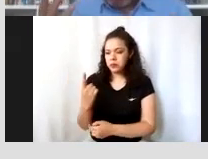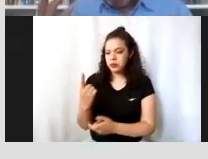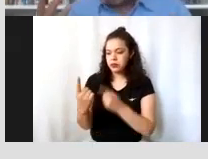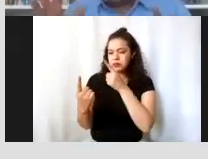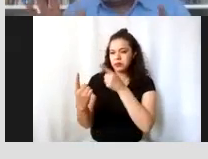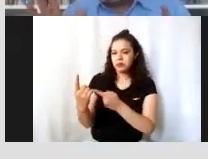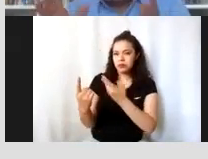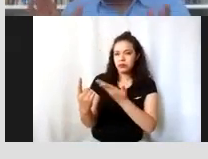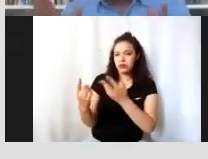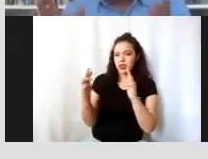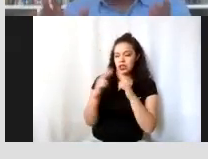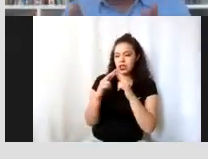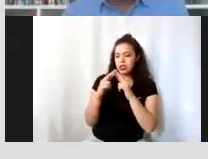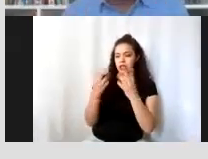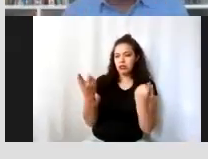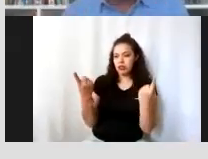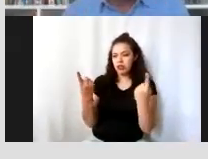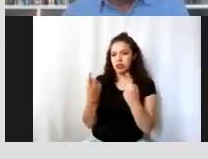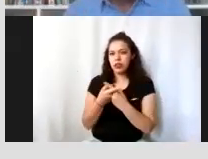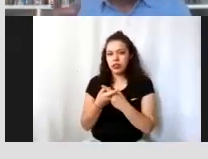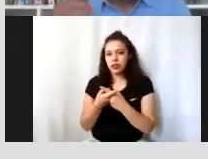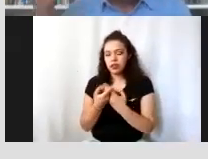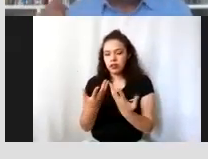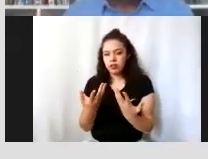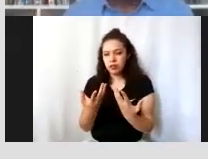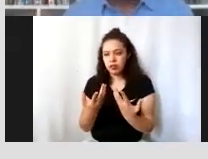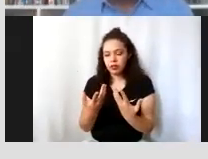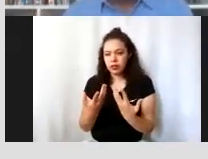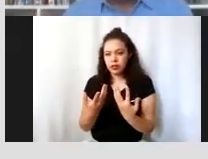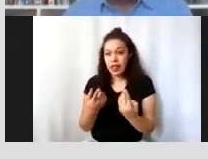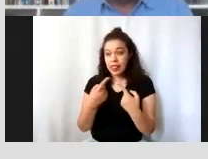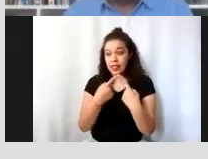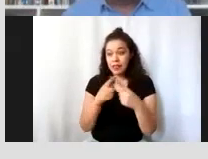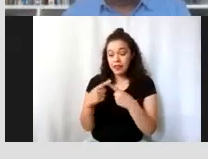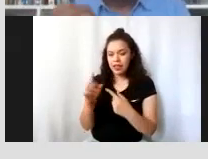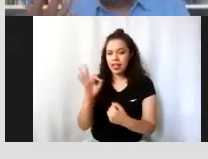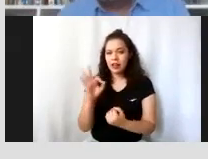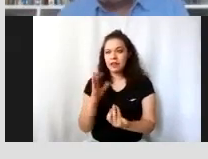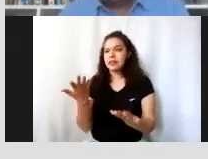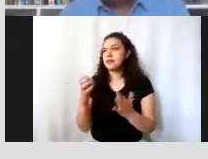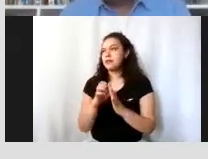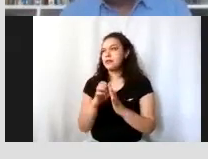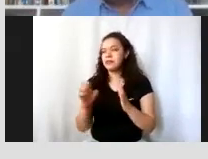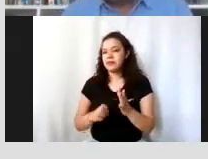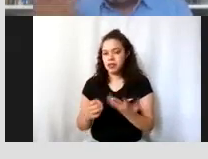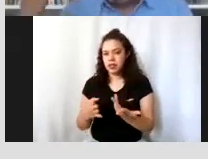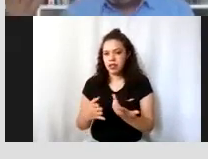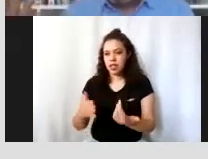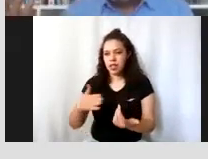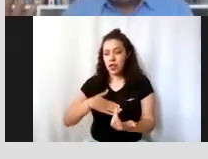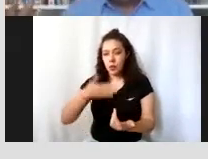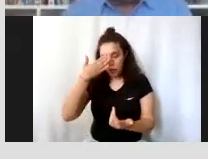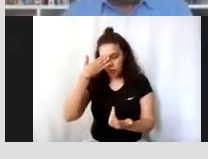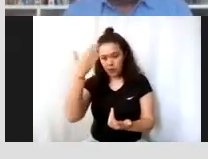una religión que no es una variante del cristianismo, sino que sea, por ejemplo, musulmán? En el norte